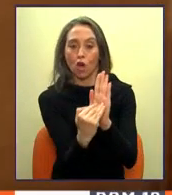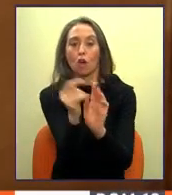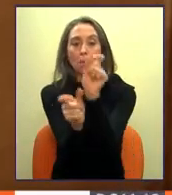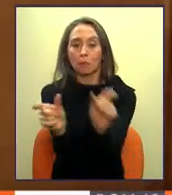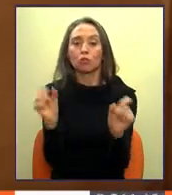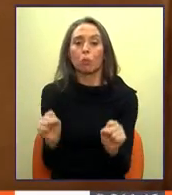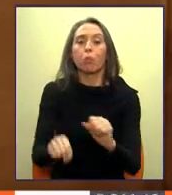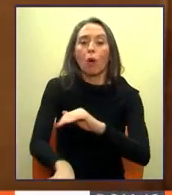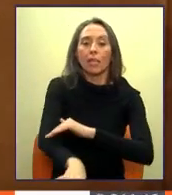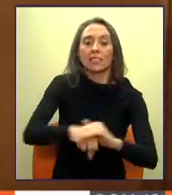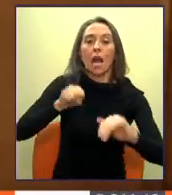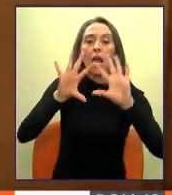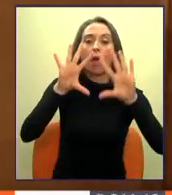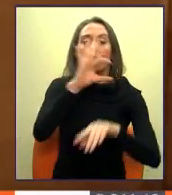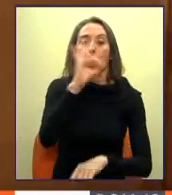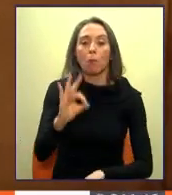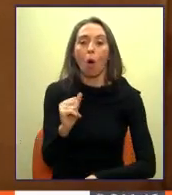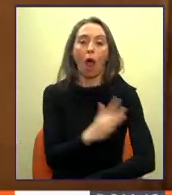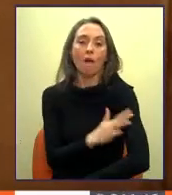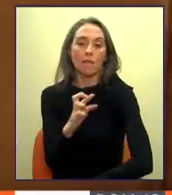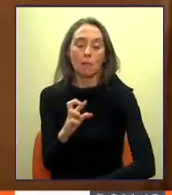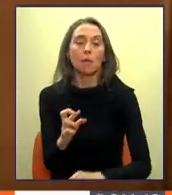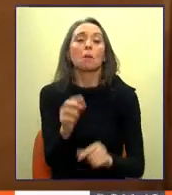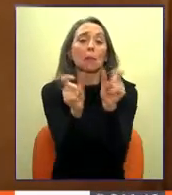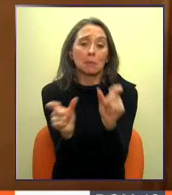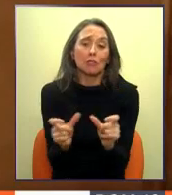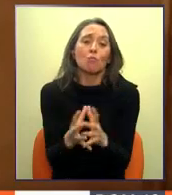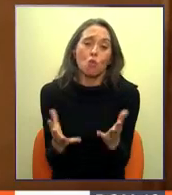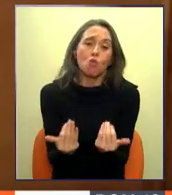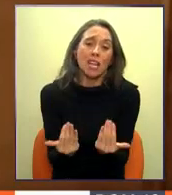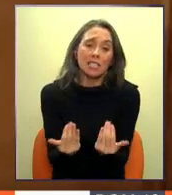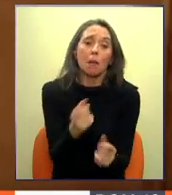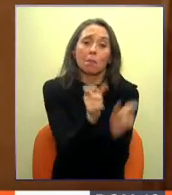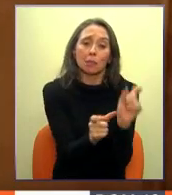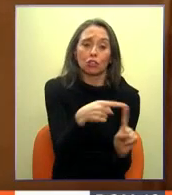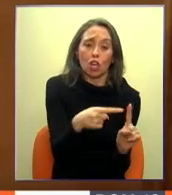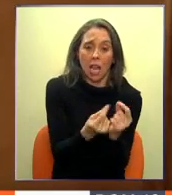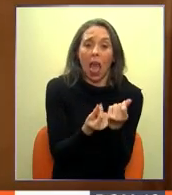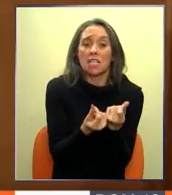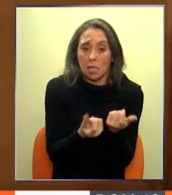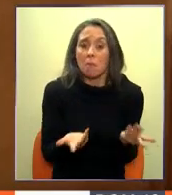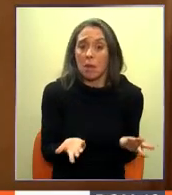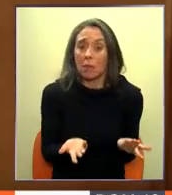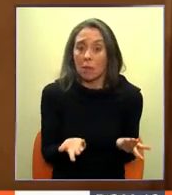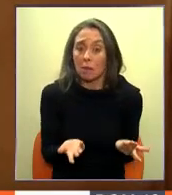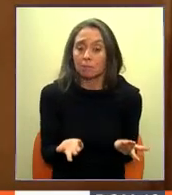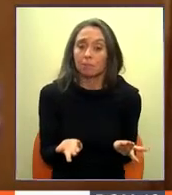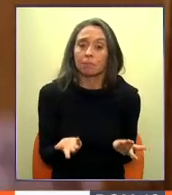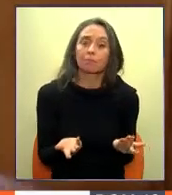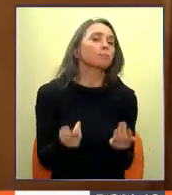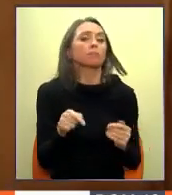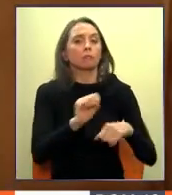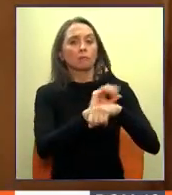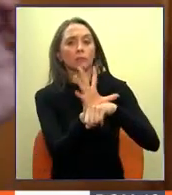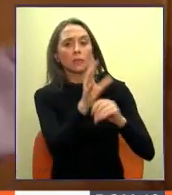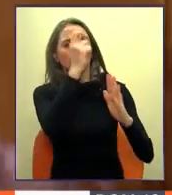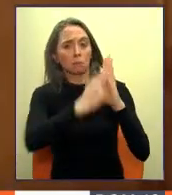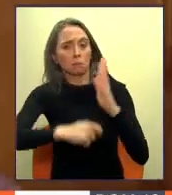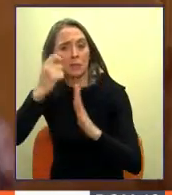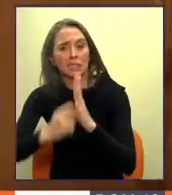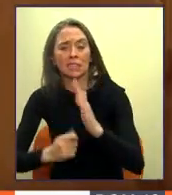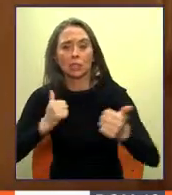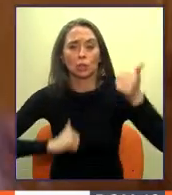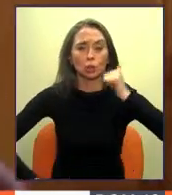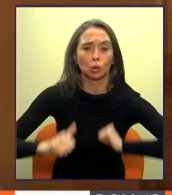10% que tanto lo necesita la gente de clase media que después de tener esta pandemia de sufrir una